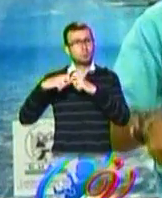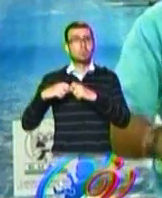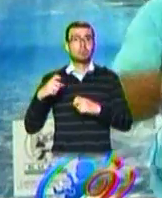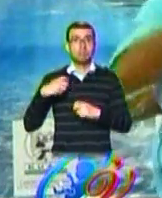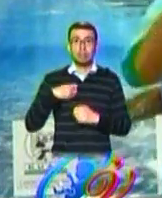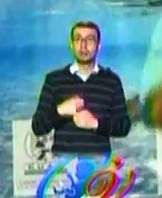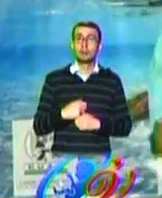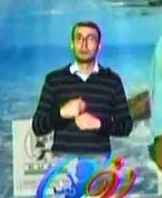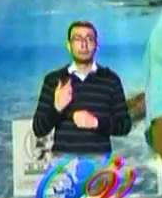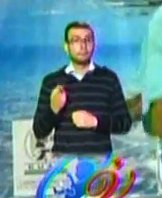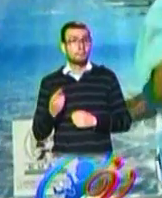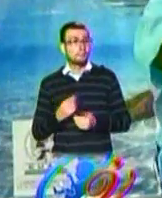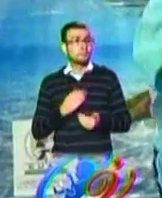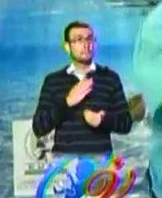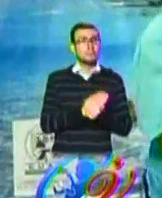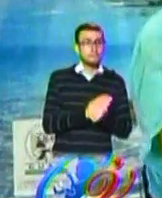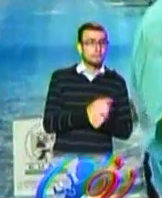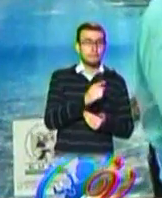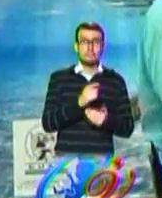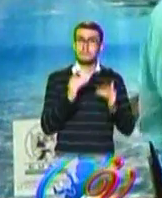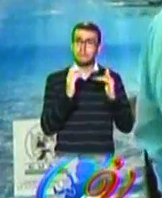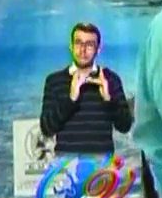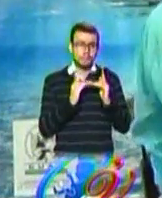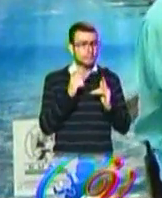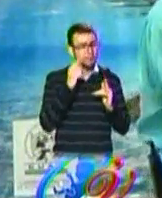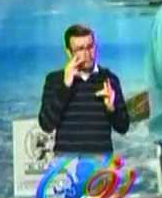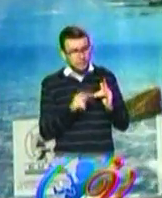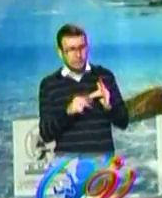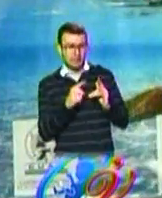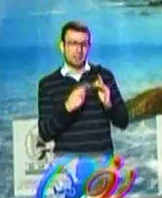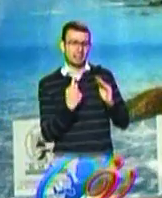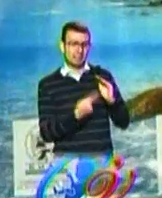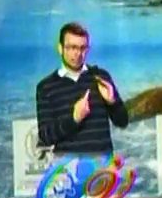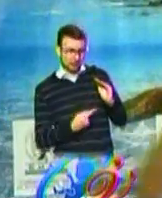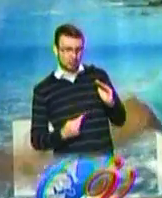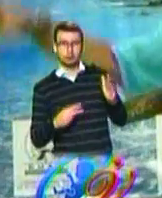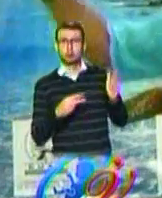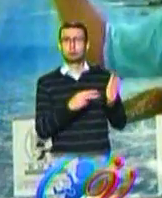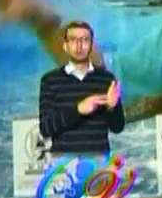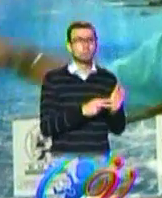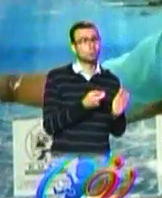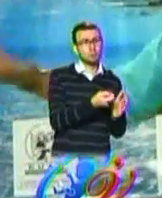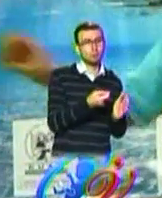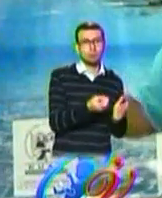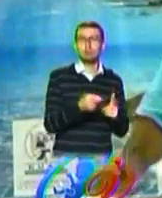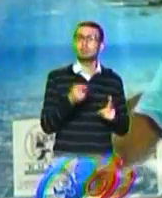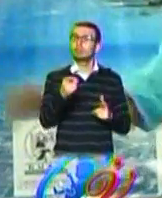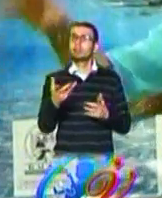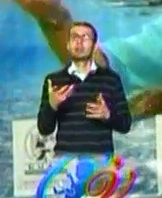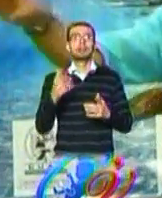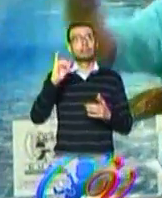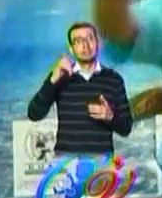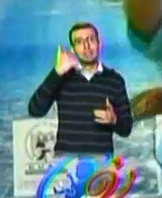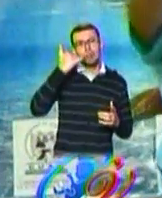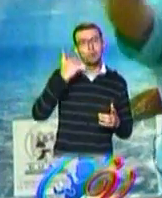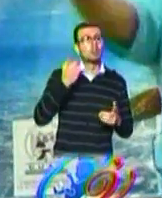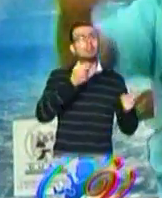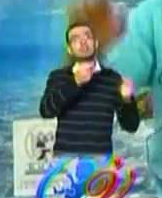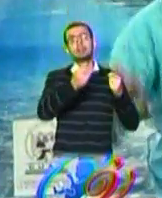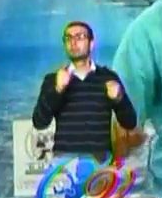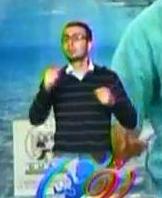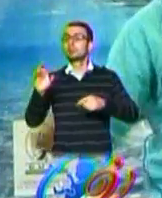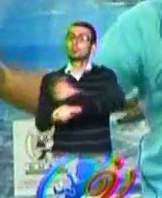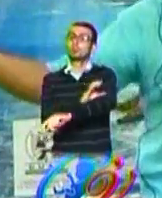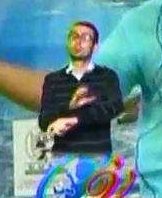me acuesto? En la misma cama, con los mismos resortes, con el mismo switch, aquí el reloj despertador, aquí tengo el celular conectado al computador, acá tengo